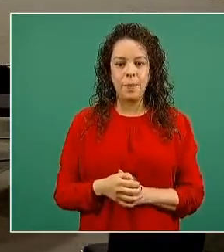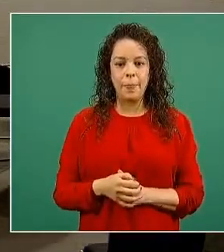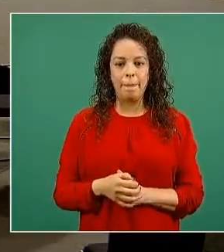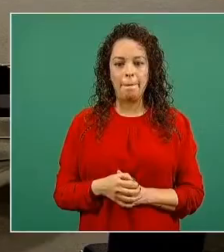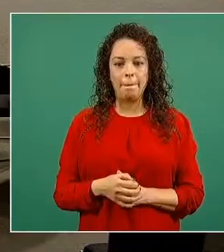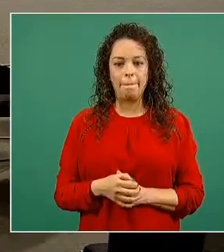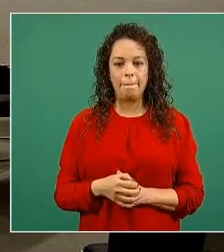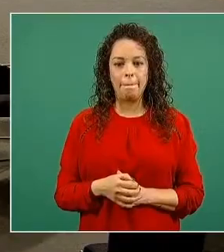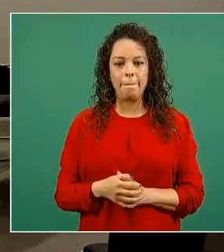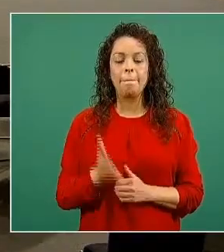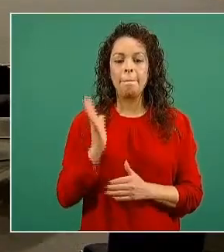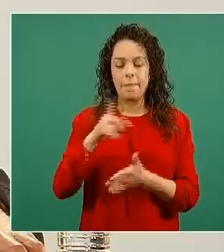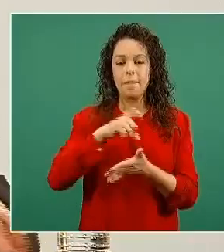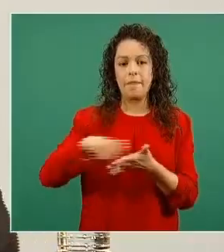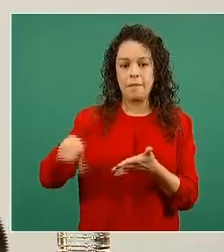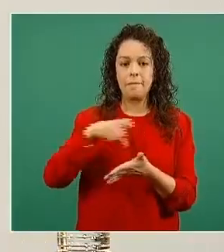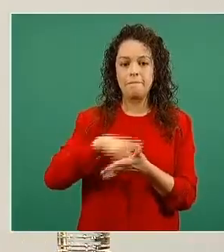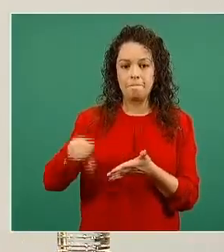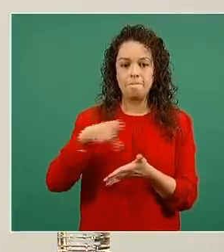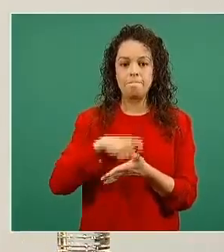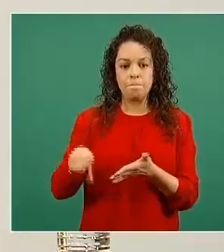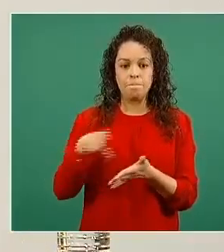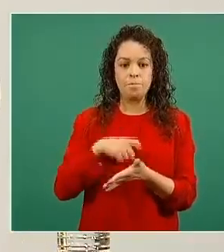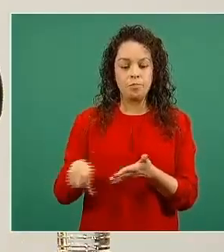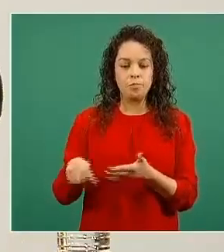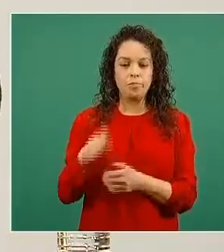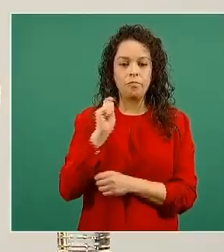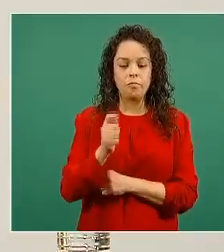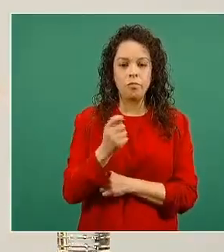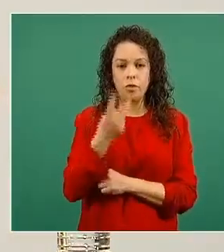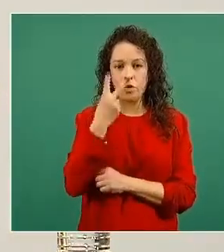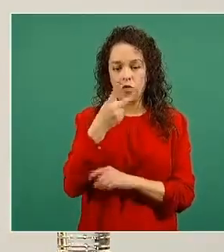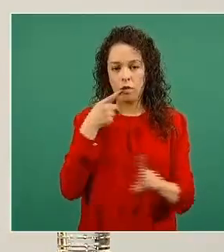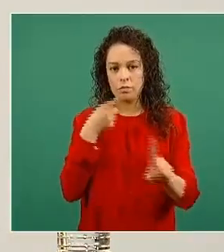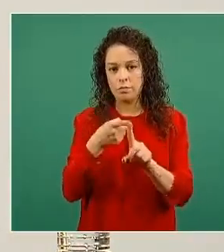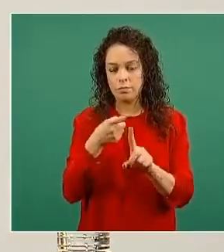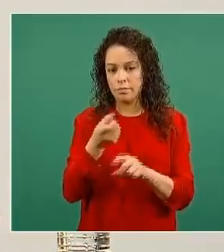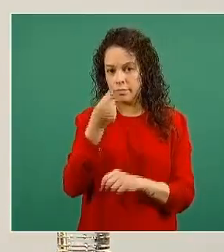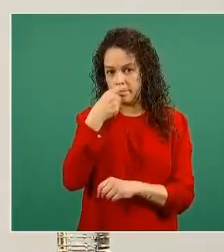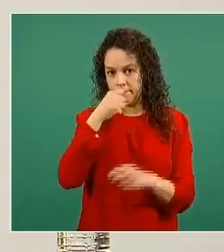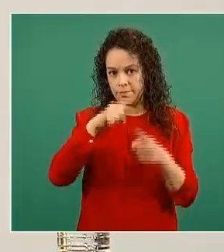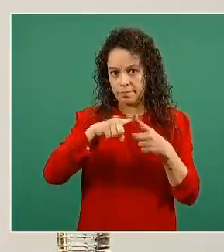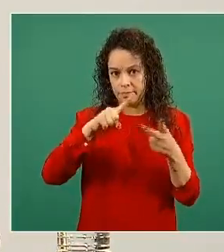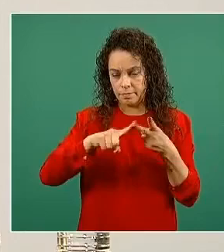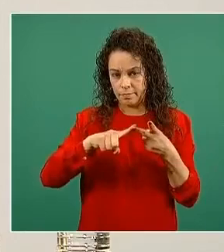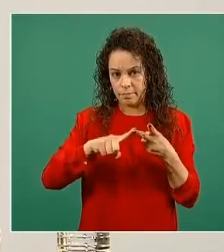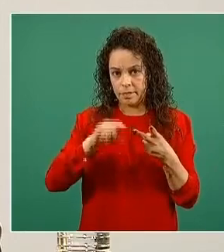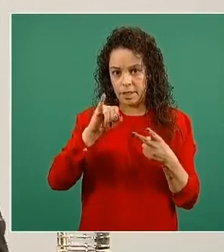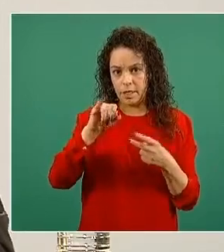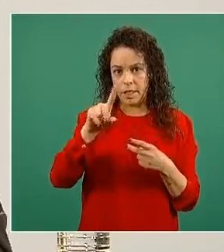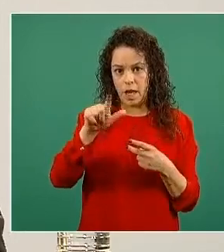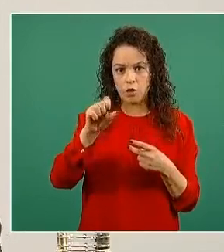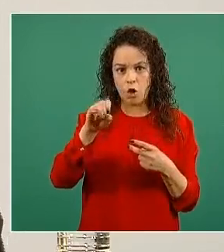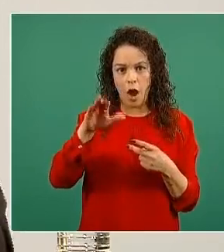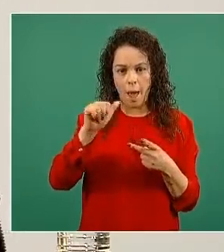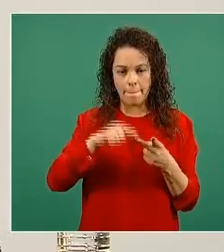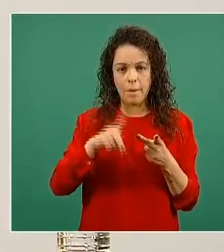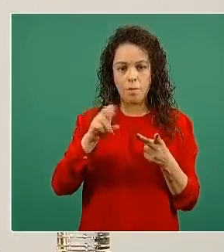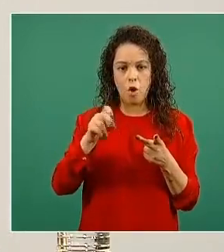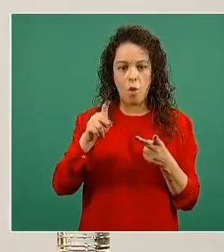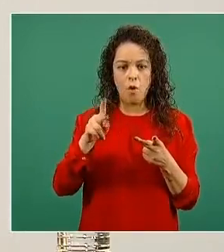estado haciendo compras particularmente de 2 medicamentos de sedación, de Midazolam y